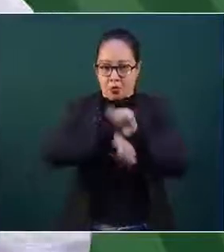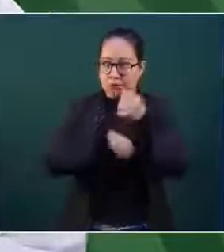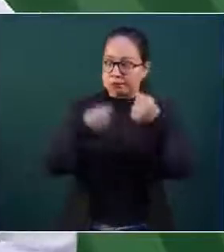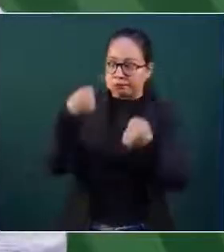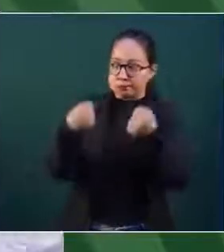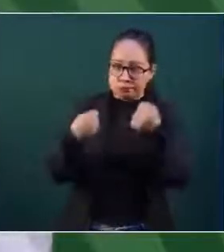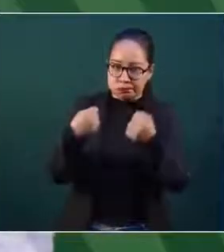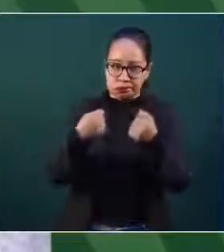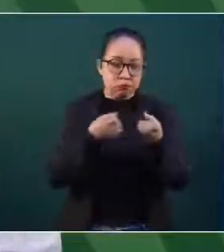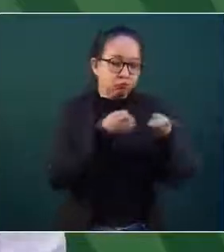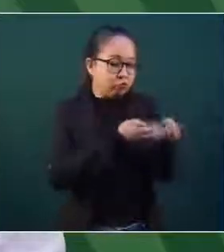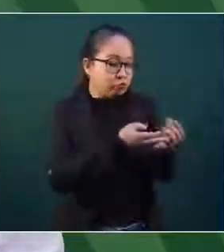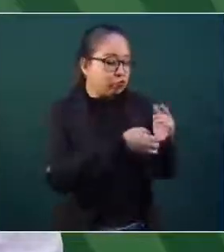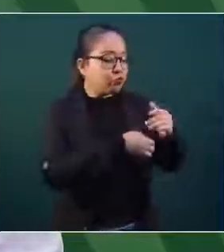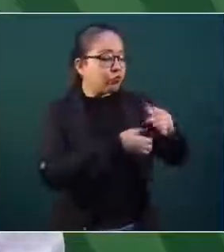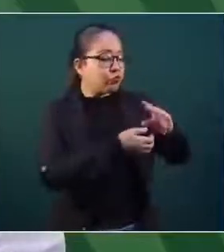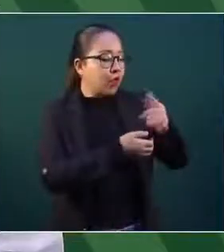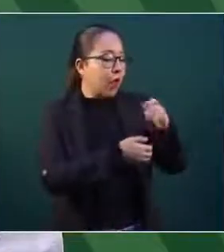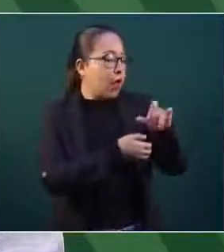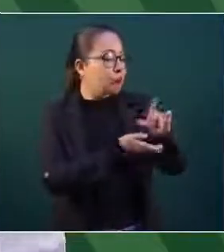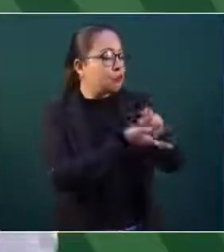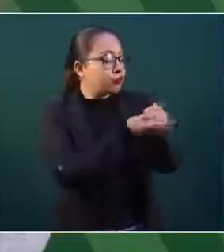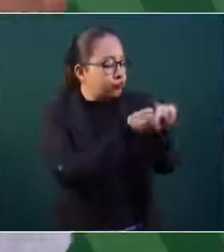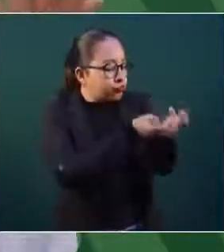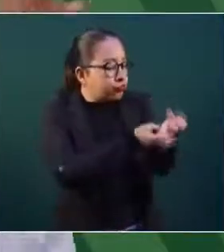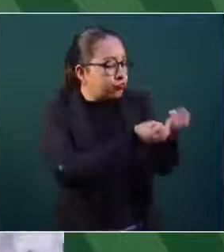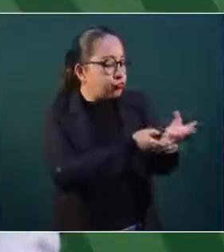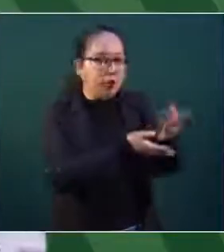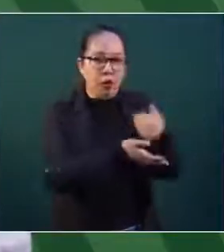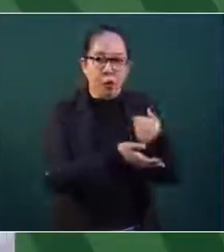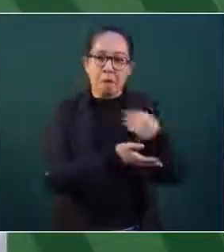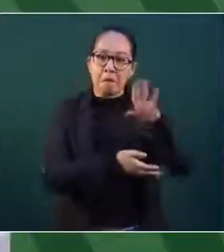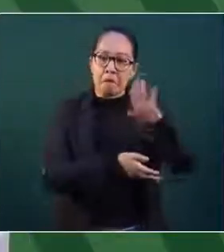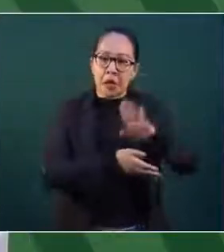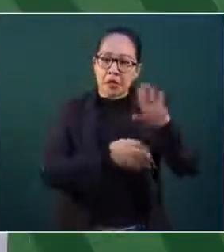Veo más que nada fotos como campaña.